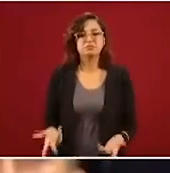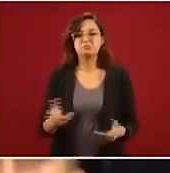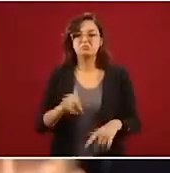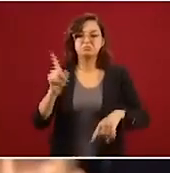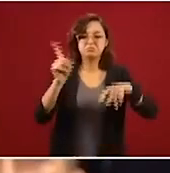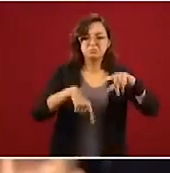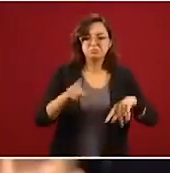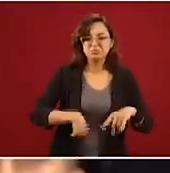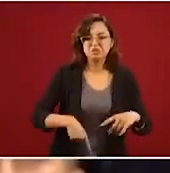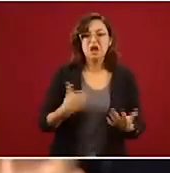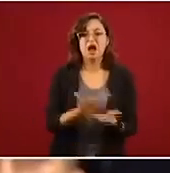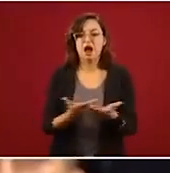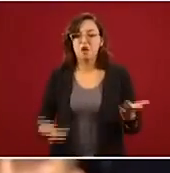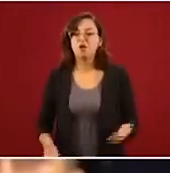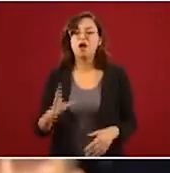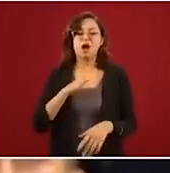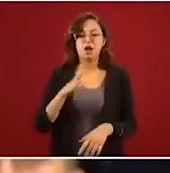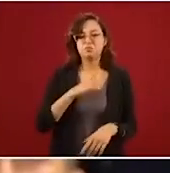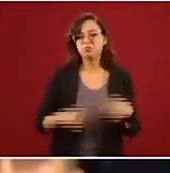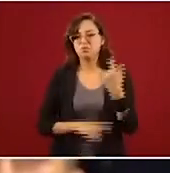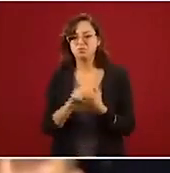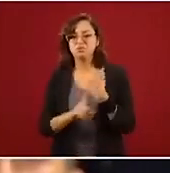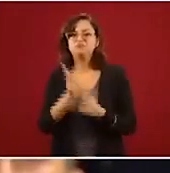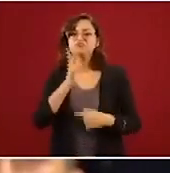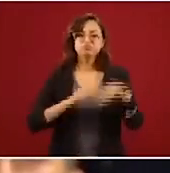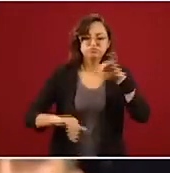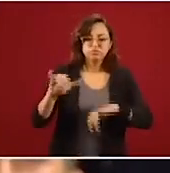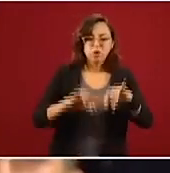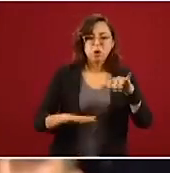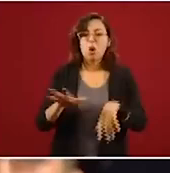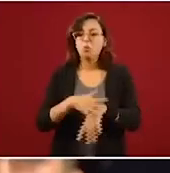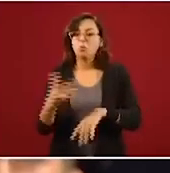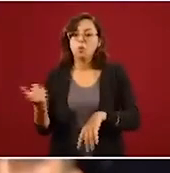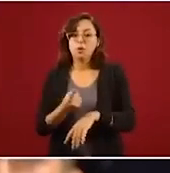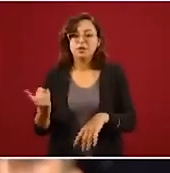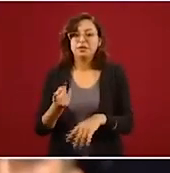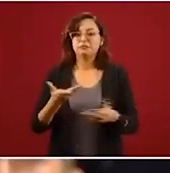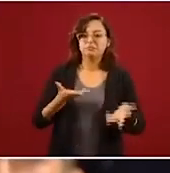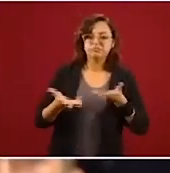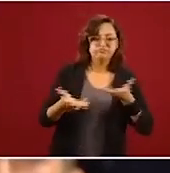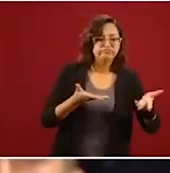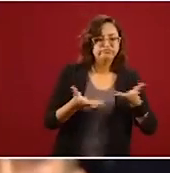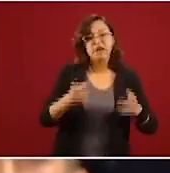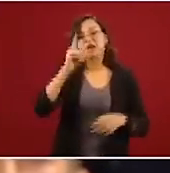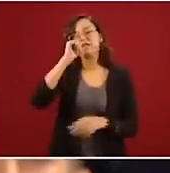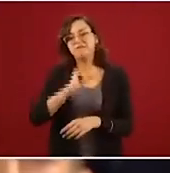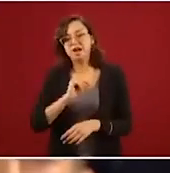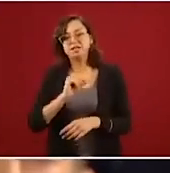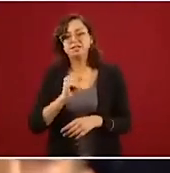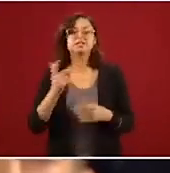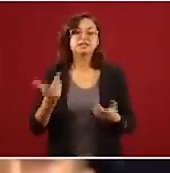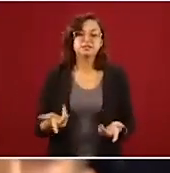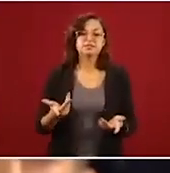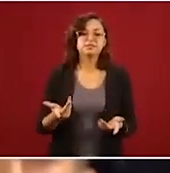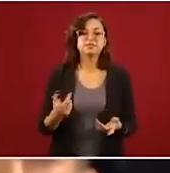ahora tenemos problemas de petroquímica básica, precisamente por una falta adecuada de negociación con, en aquel entonces,